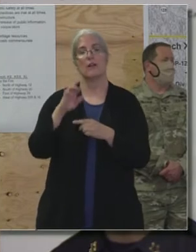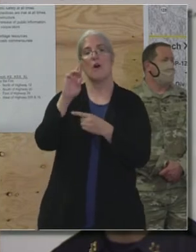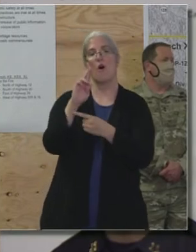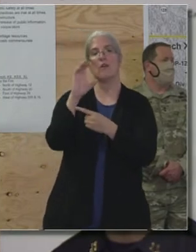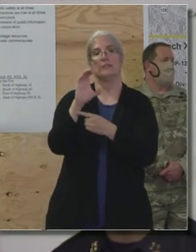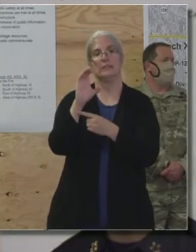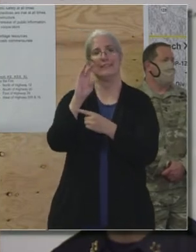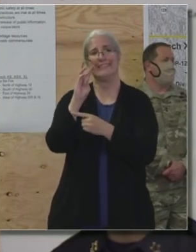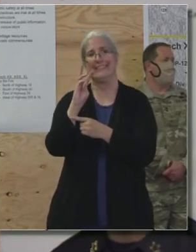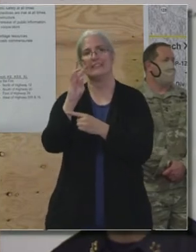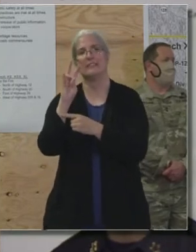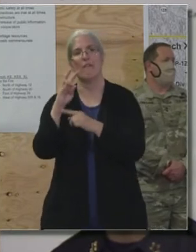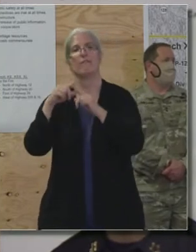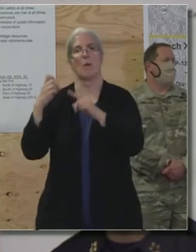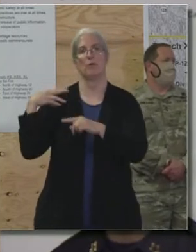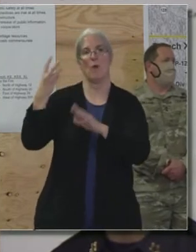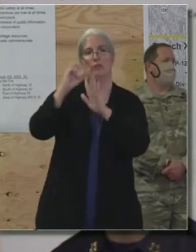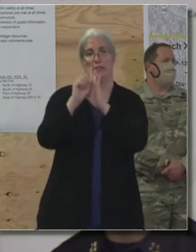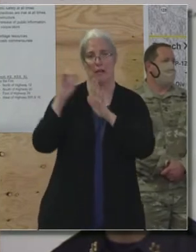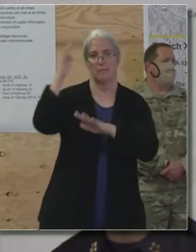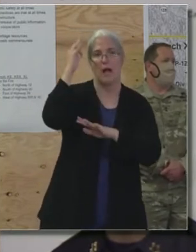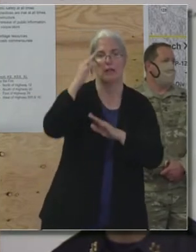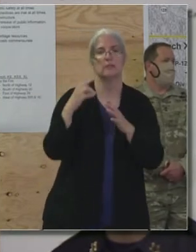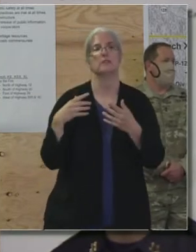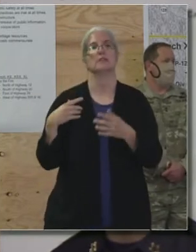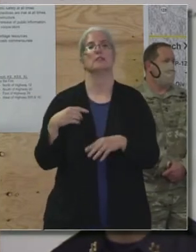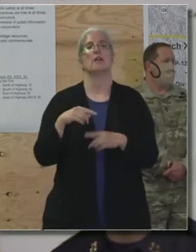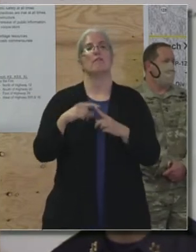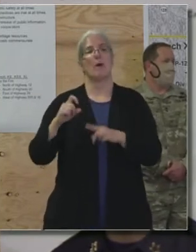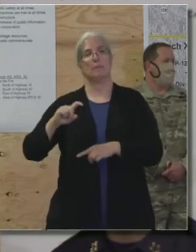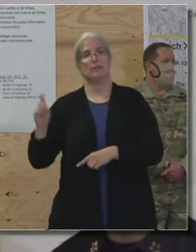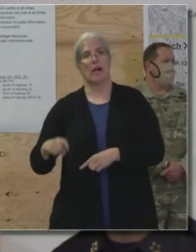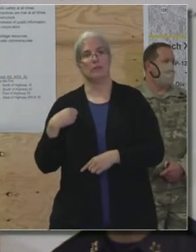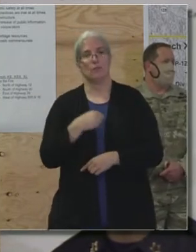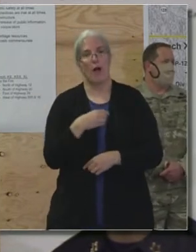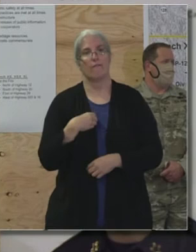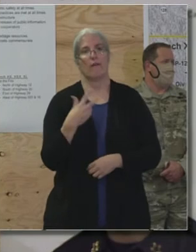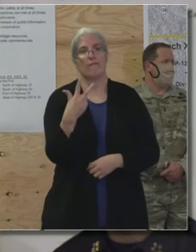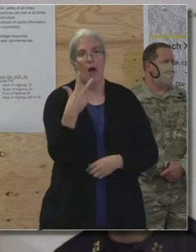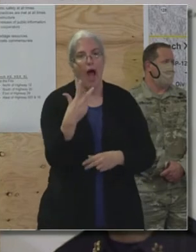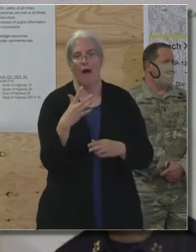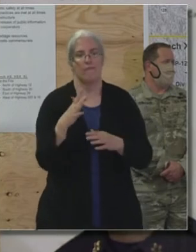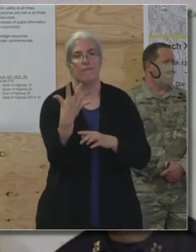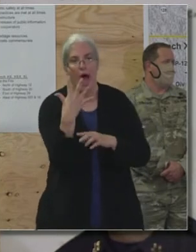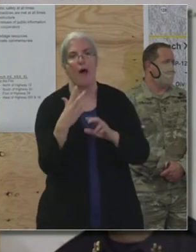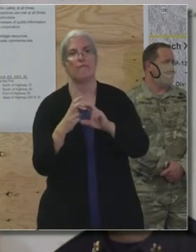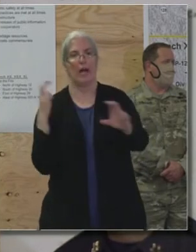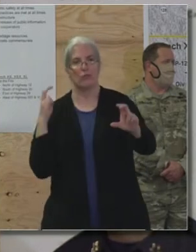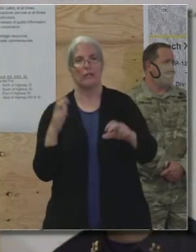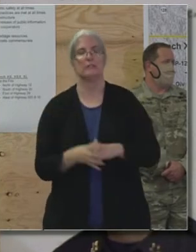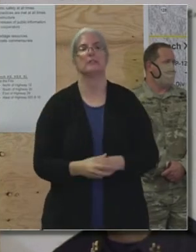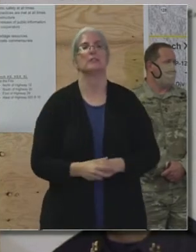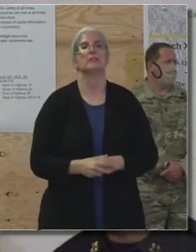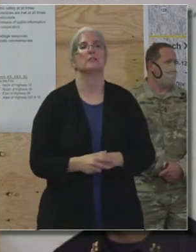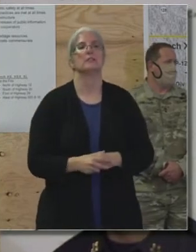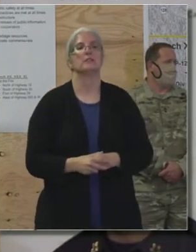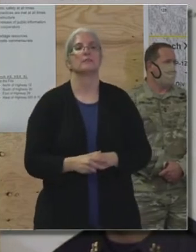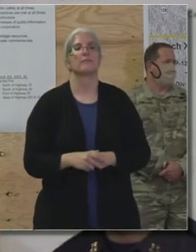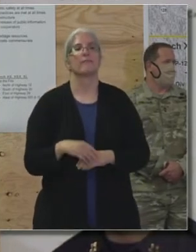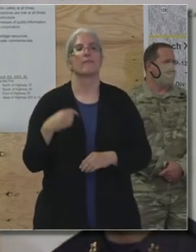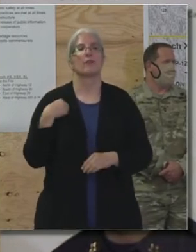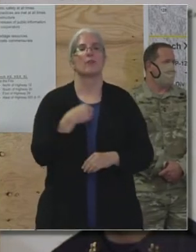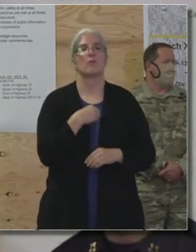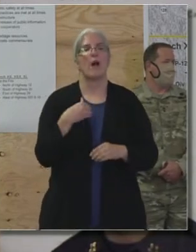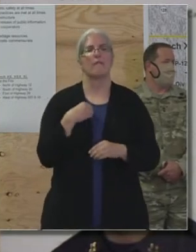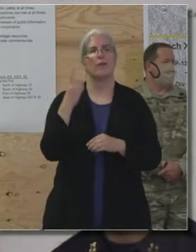5 camiones de bomberos de texas y nevada y 5 camiones de bomberos de otro estado que llega al